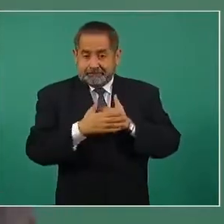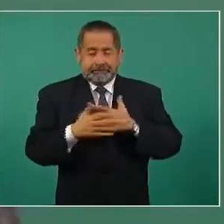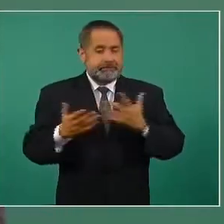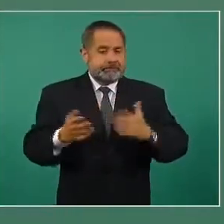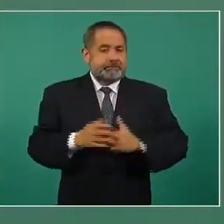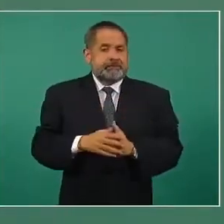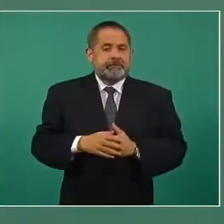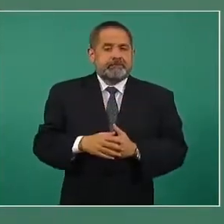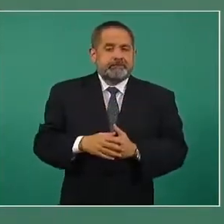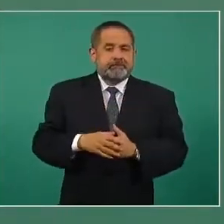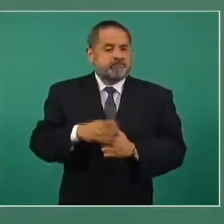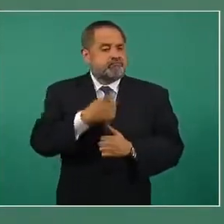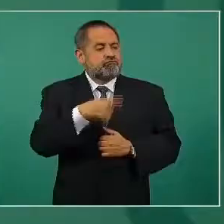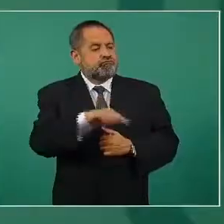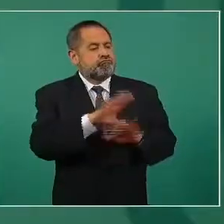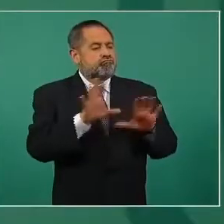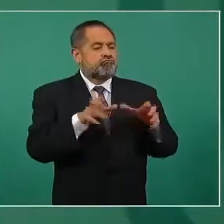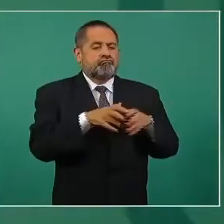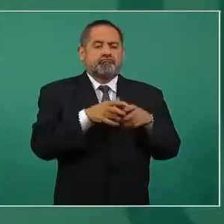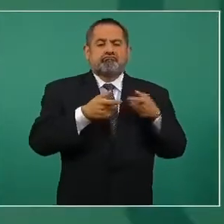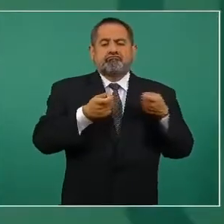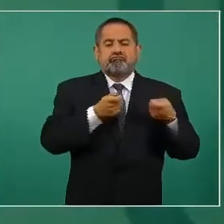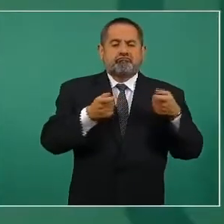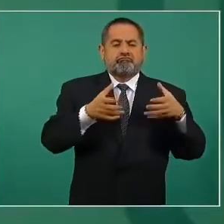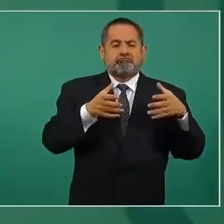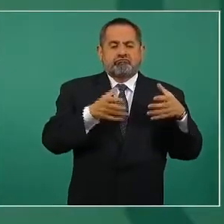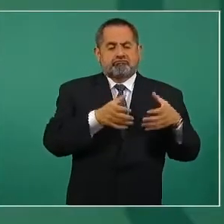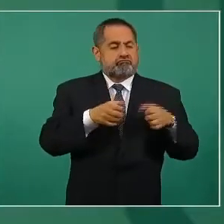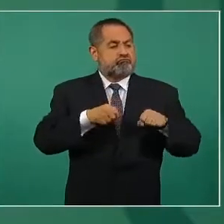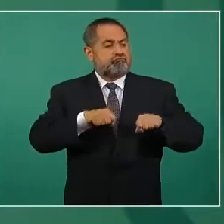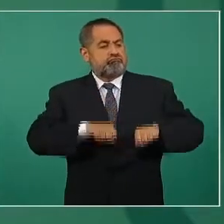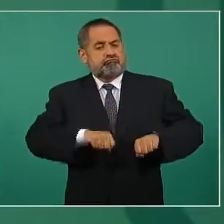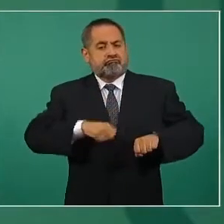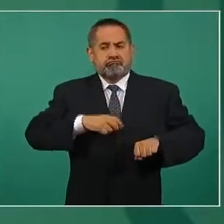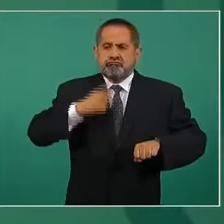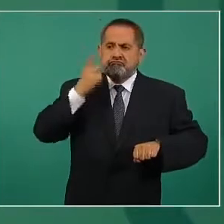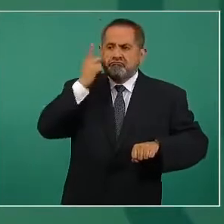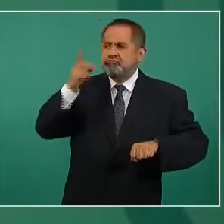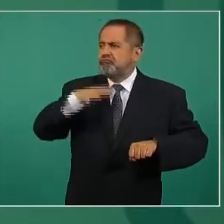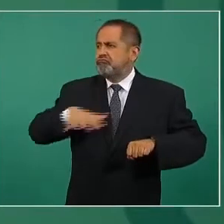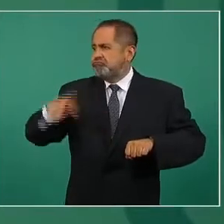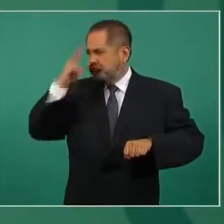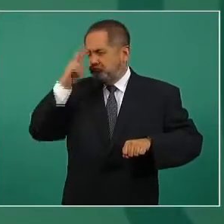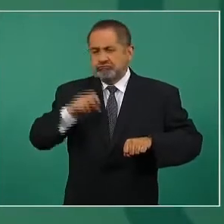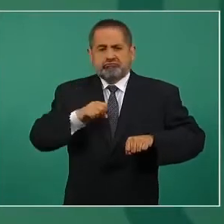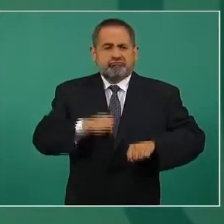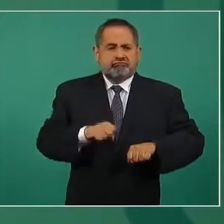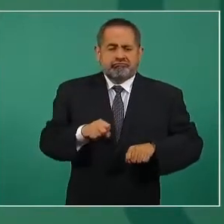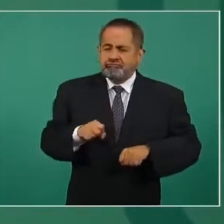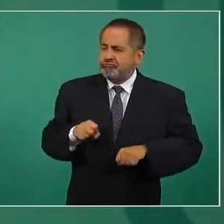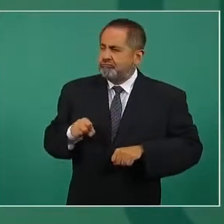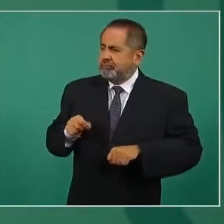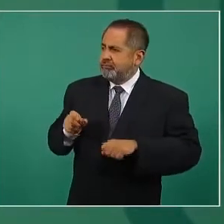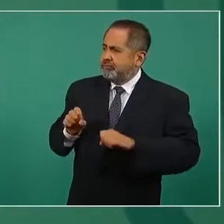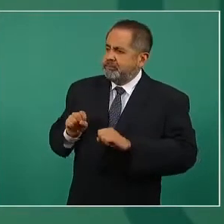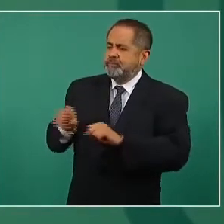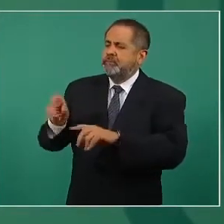los potentados, la oligarquía, los que se sentían dueños de México, no iban a permitirlo.